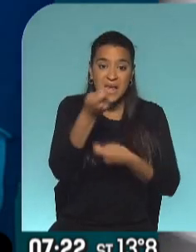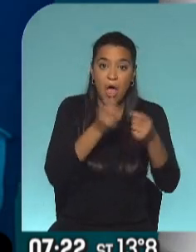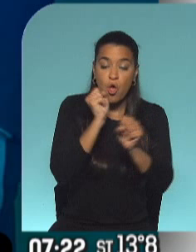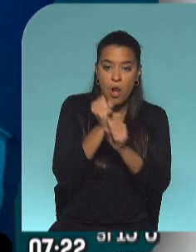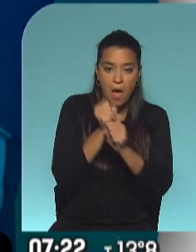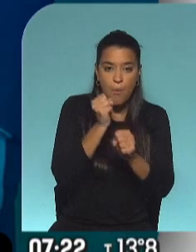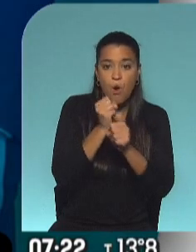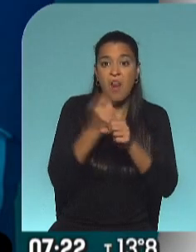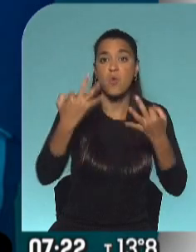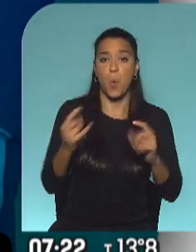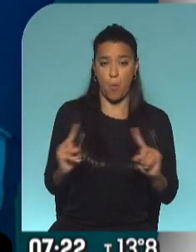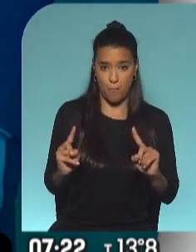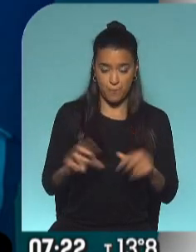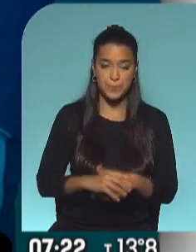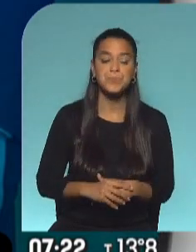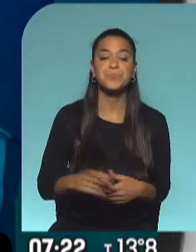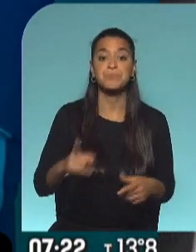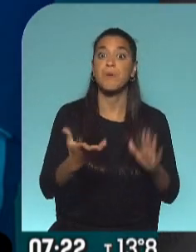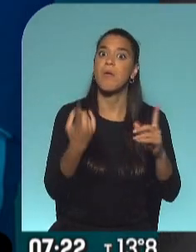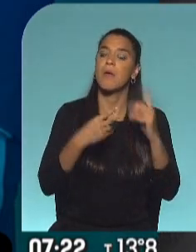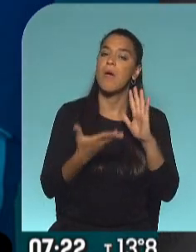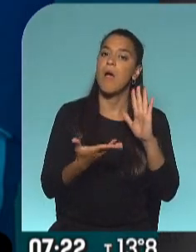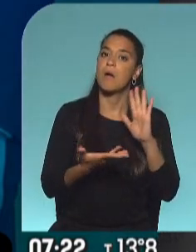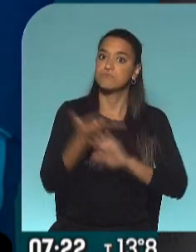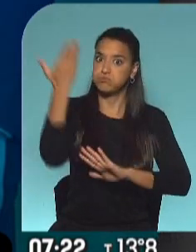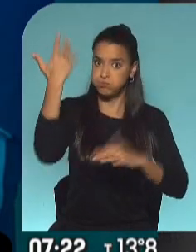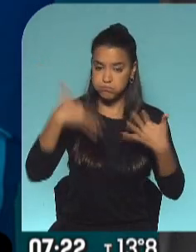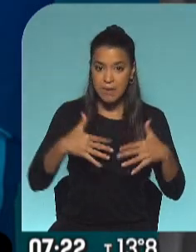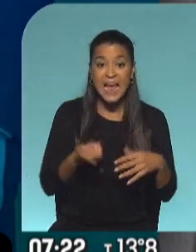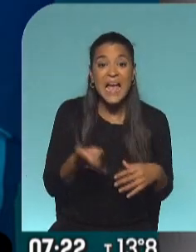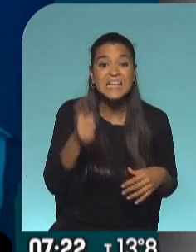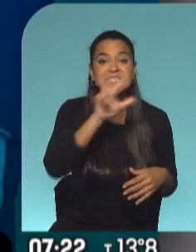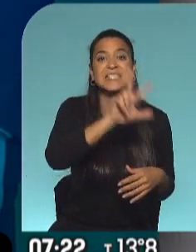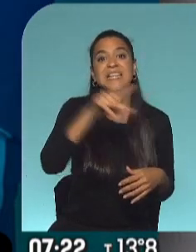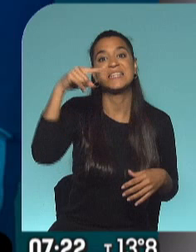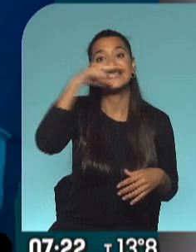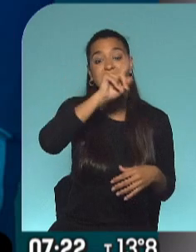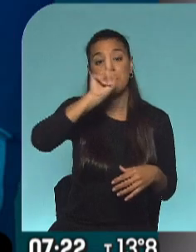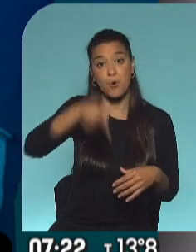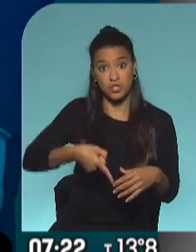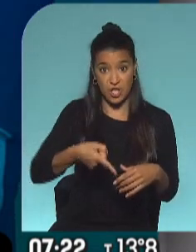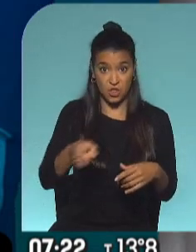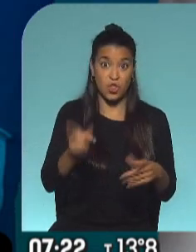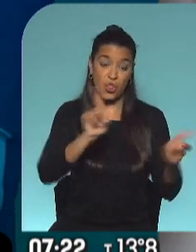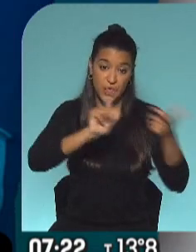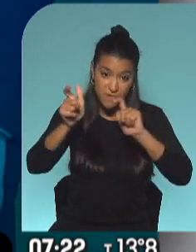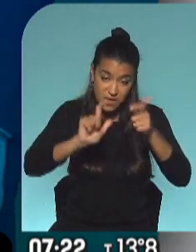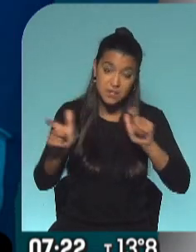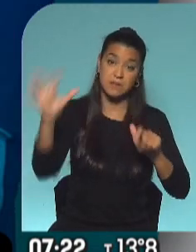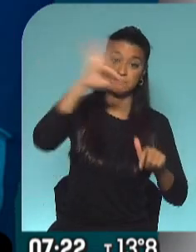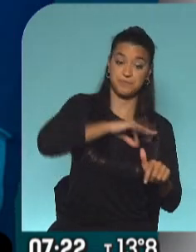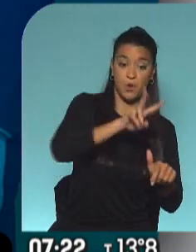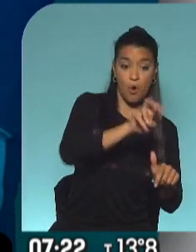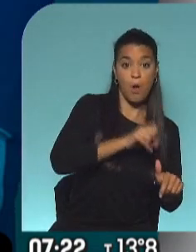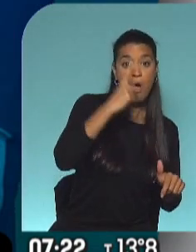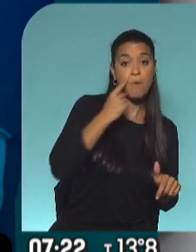laboral informal. Pero bueno, aumenta bastante y se va casi a un 37% la diferencia entre lo que cobran los